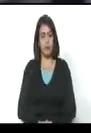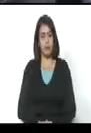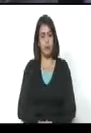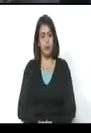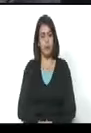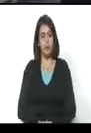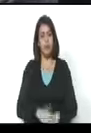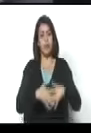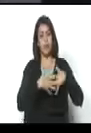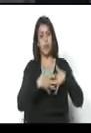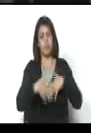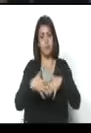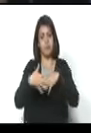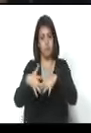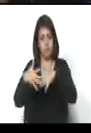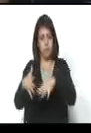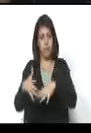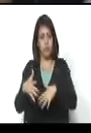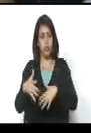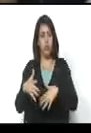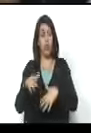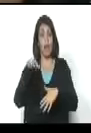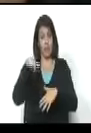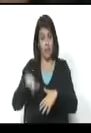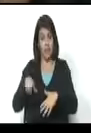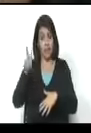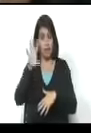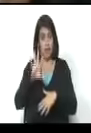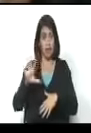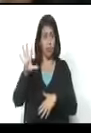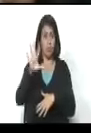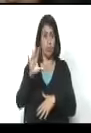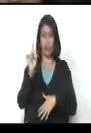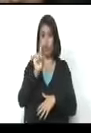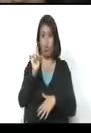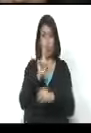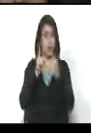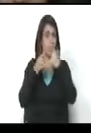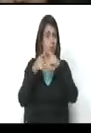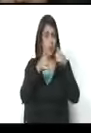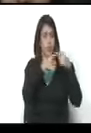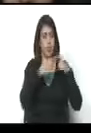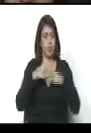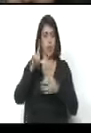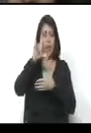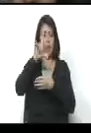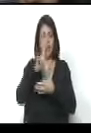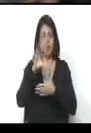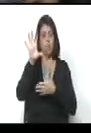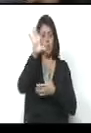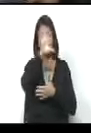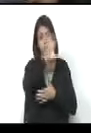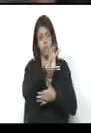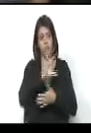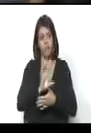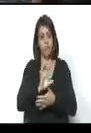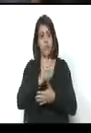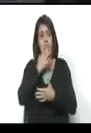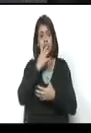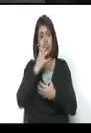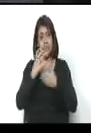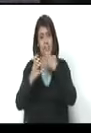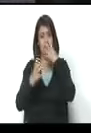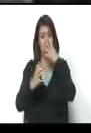en las marchas, no solo en nuestra patria, en gran parte de América Latina. El grito